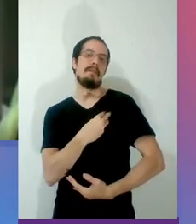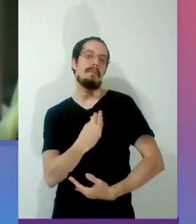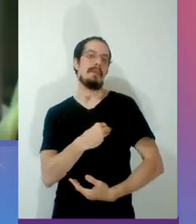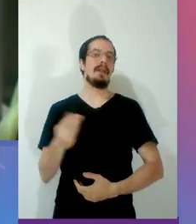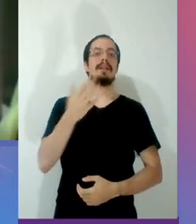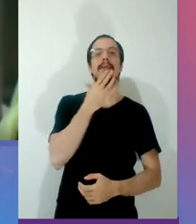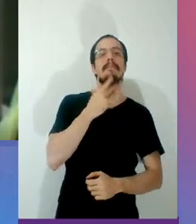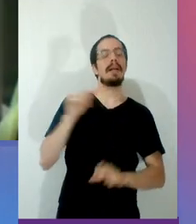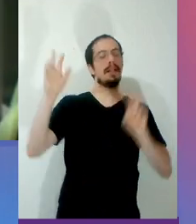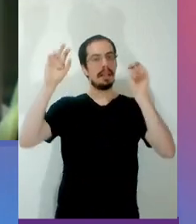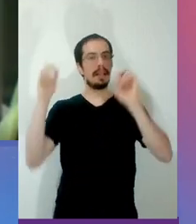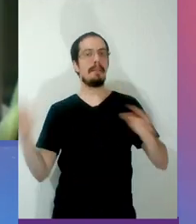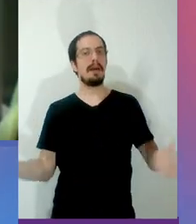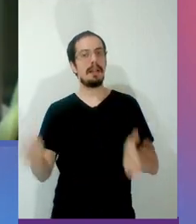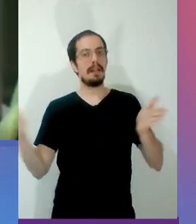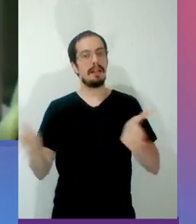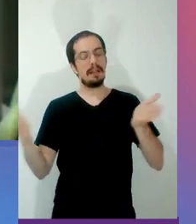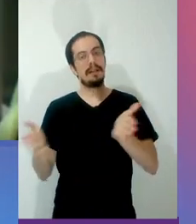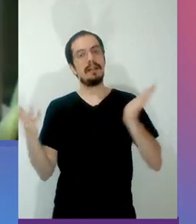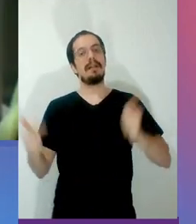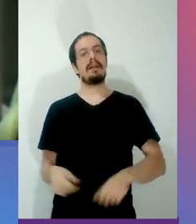¿cierto? Etcétera.